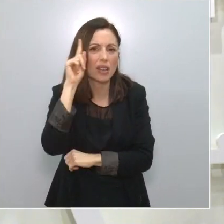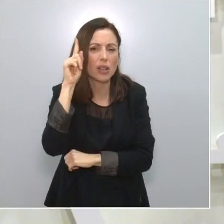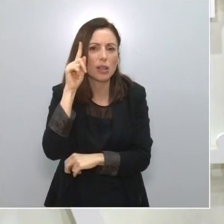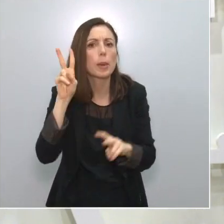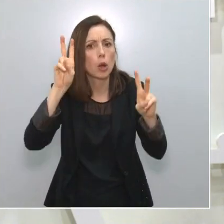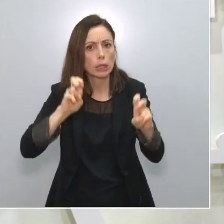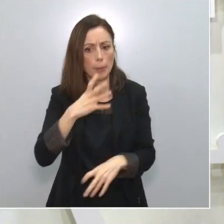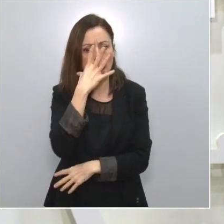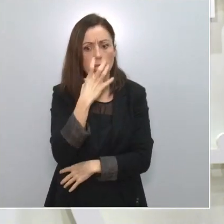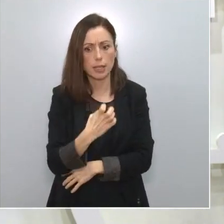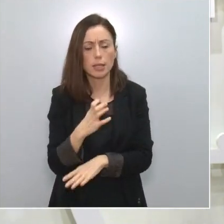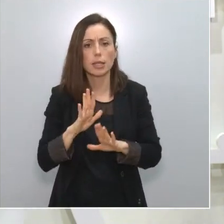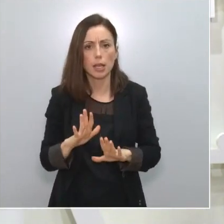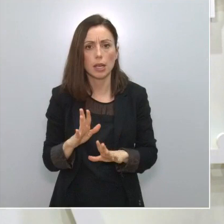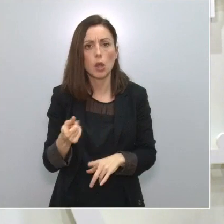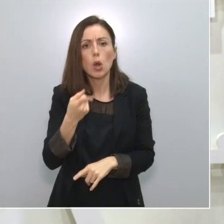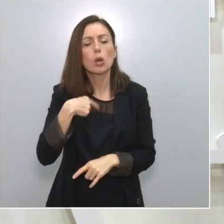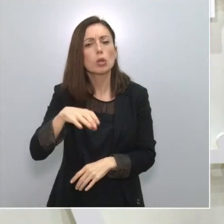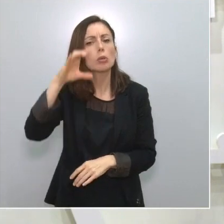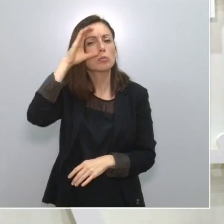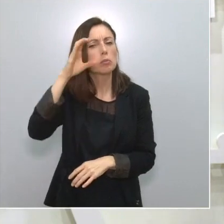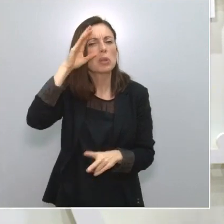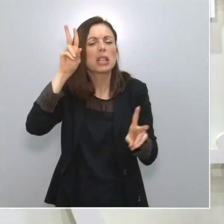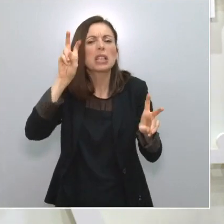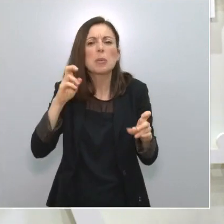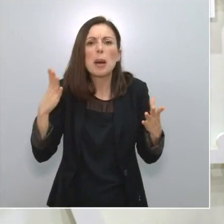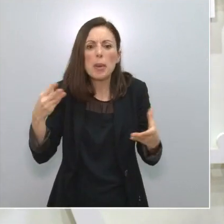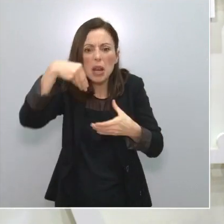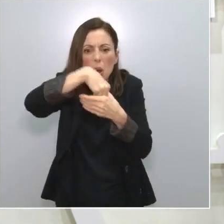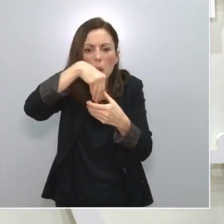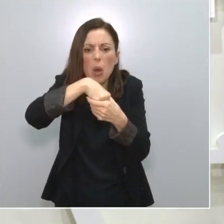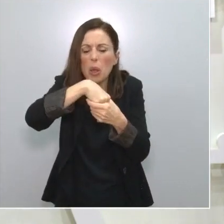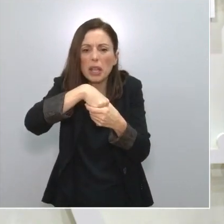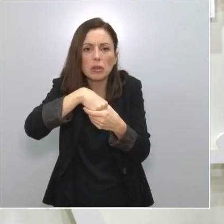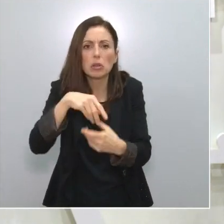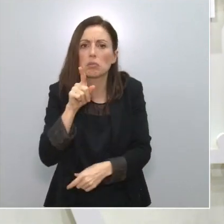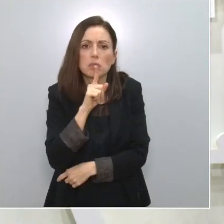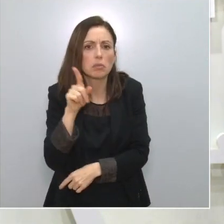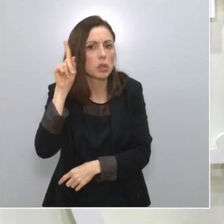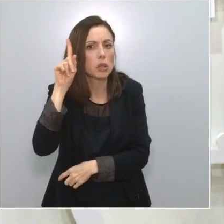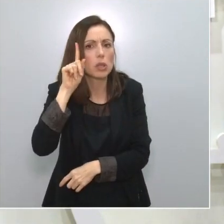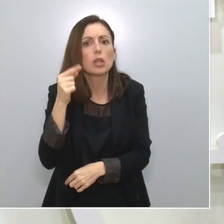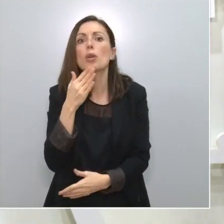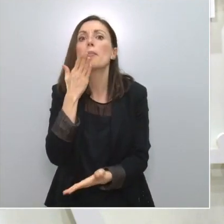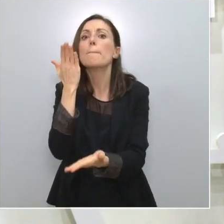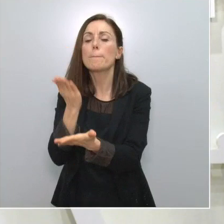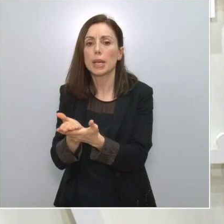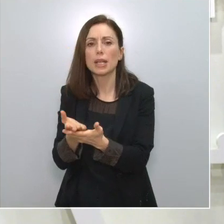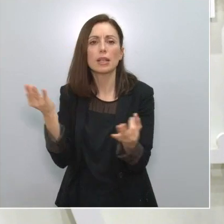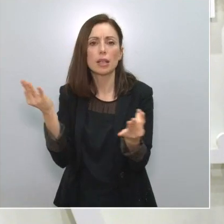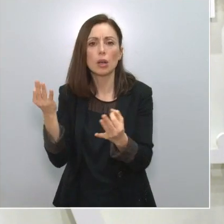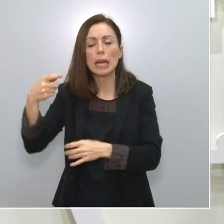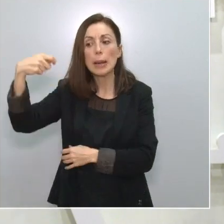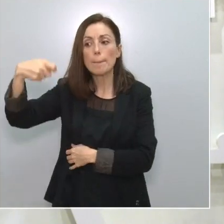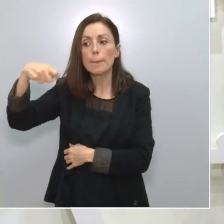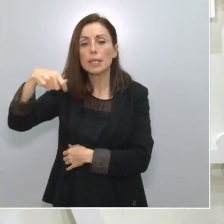seria. Llevamos días escuchando hablar de esto y no sabemos más allá del nombre. Y lo que le he pedido, lo que le he solicitado al